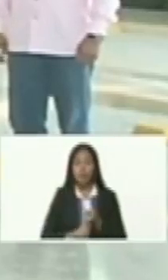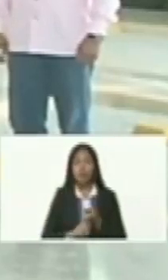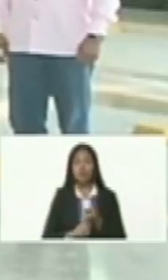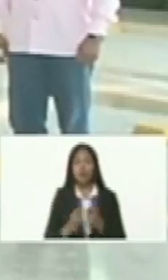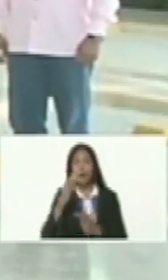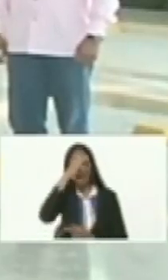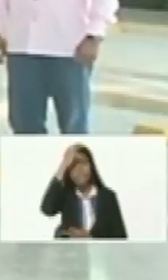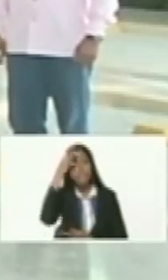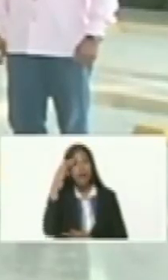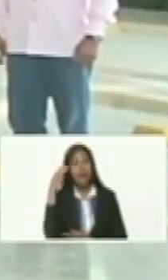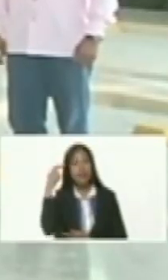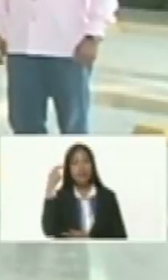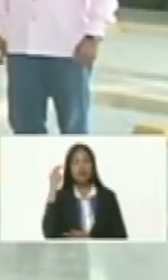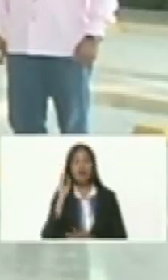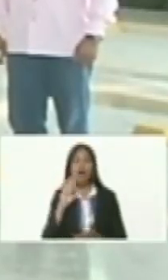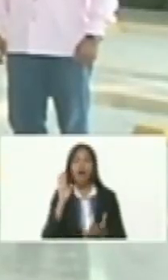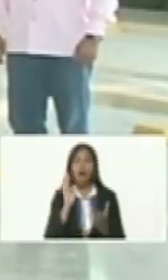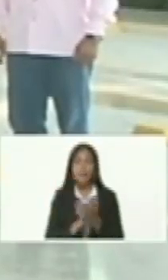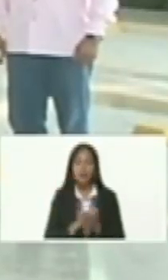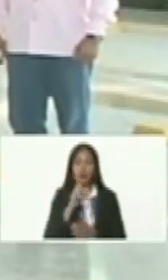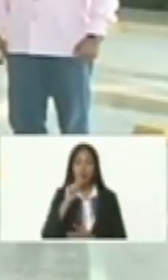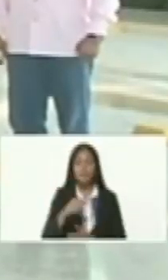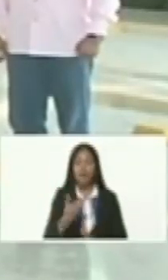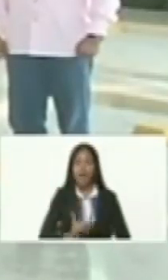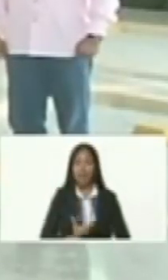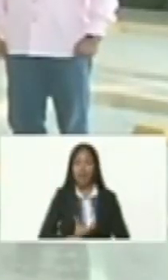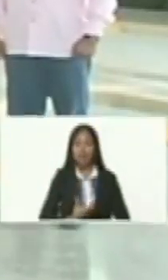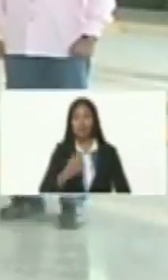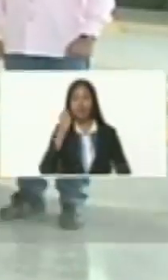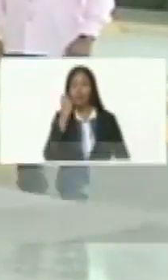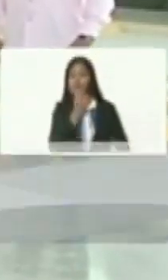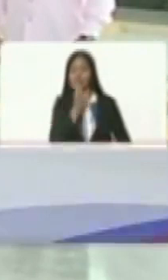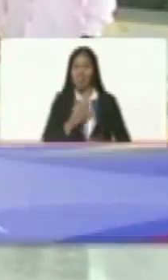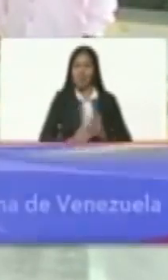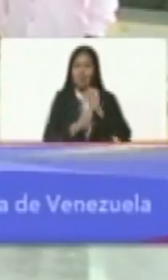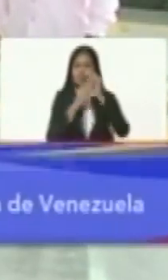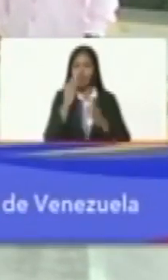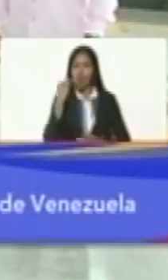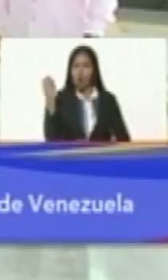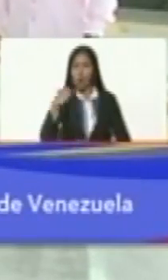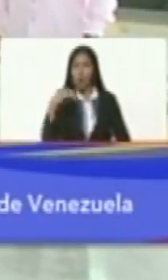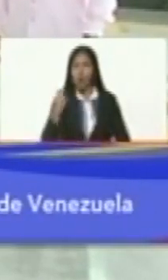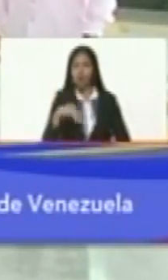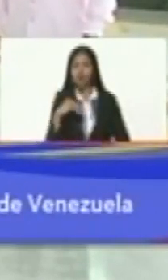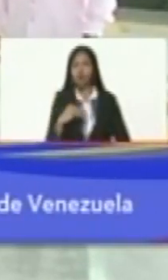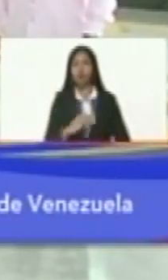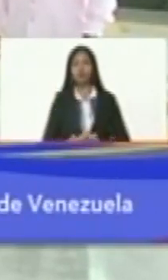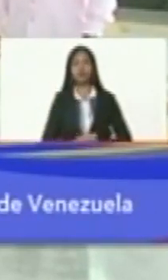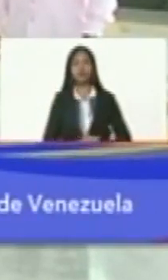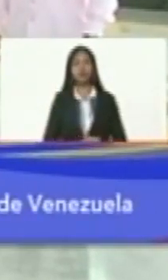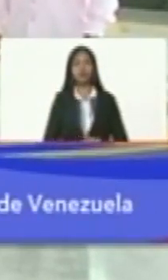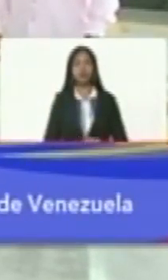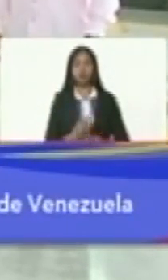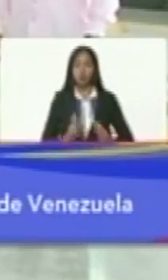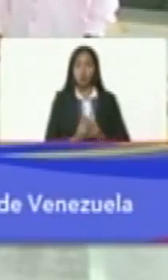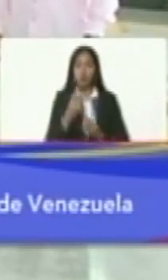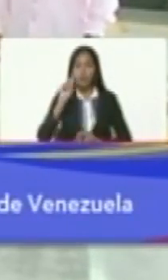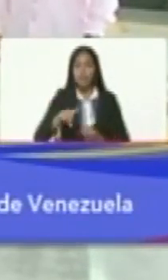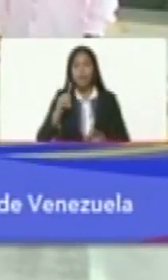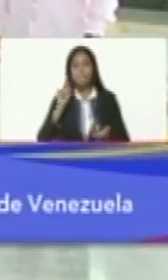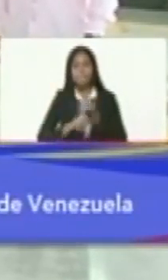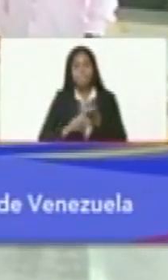Marita, con el compañero alcalde, líder de la juventud, Alejandro Terán. Aquí está